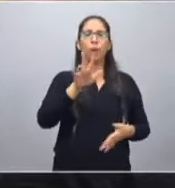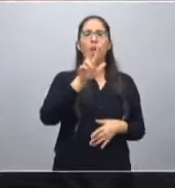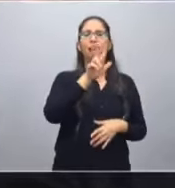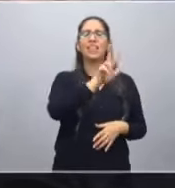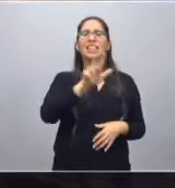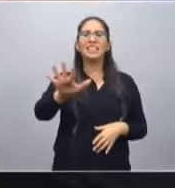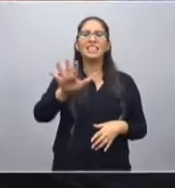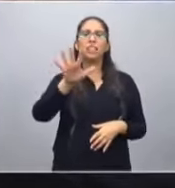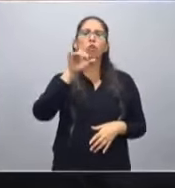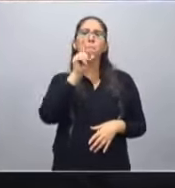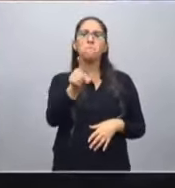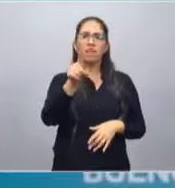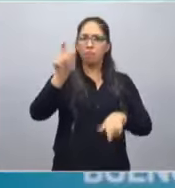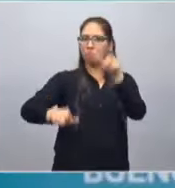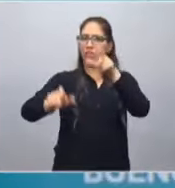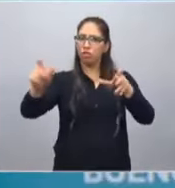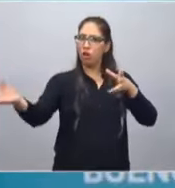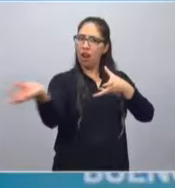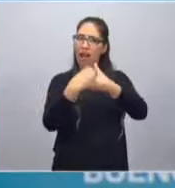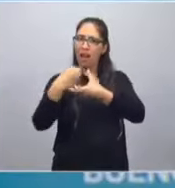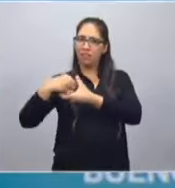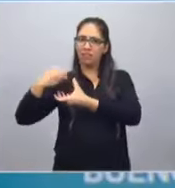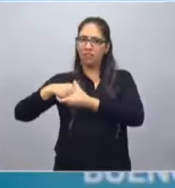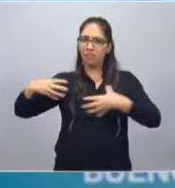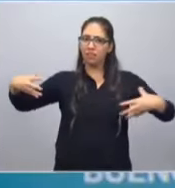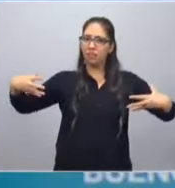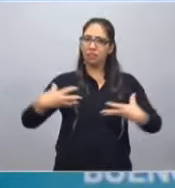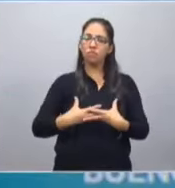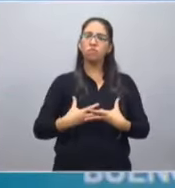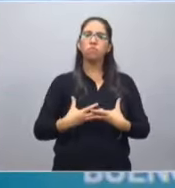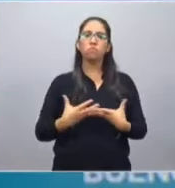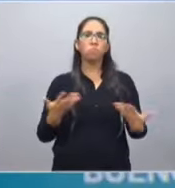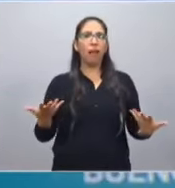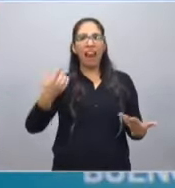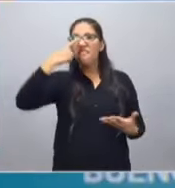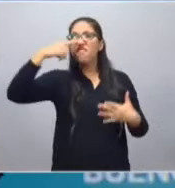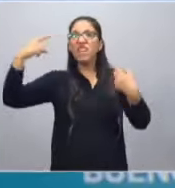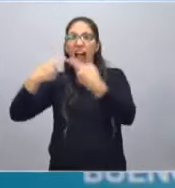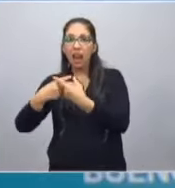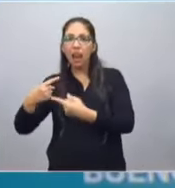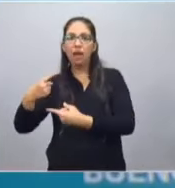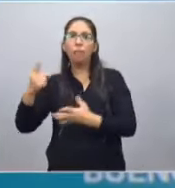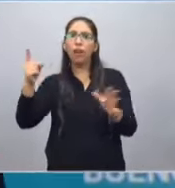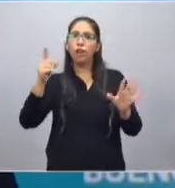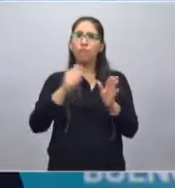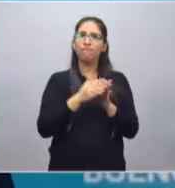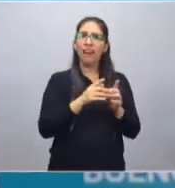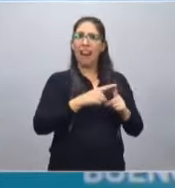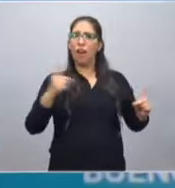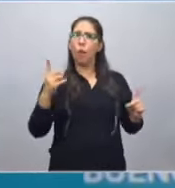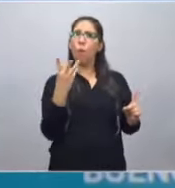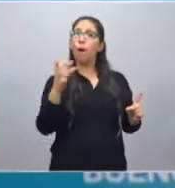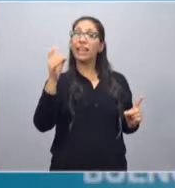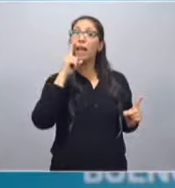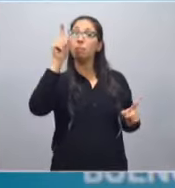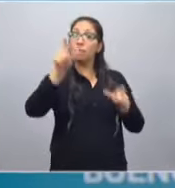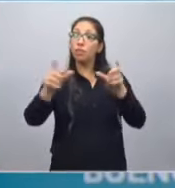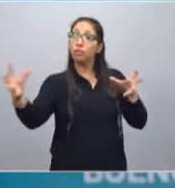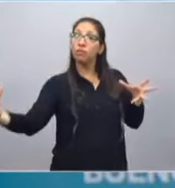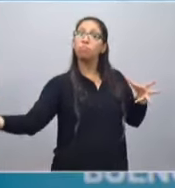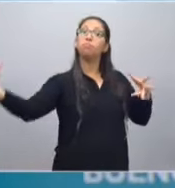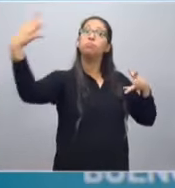35000 participantes en las finales Pero también ese número se estira 40.000 con todas las personas